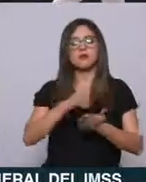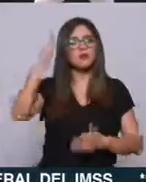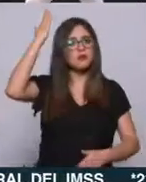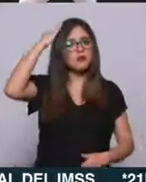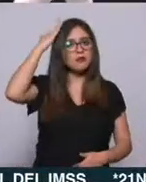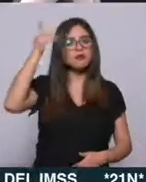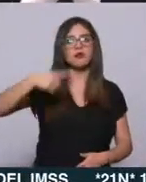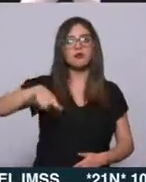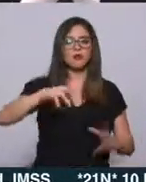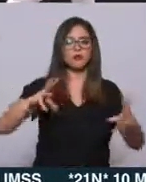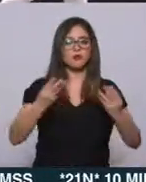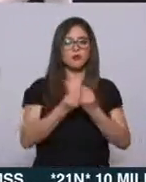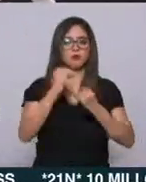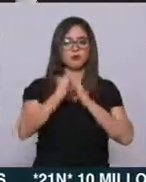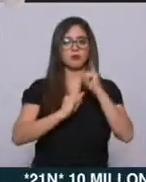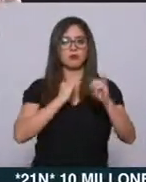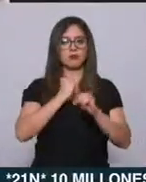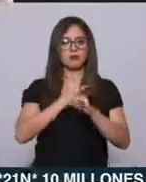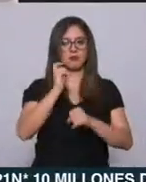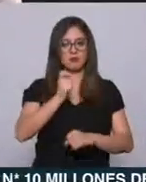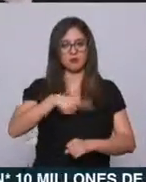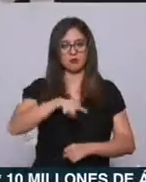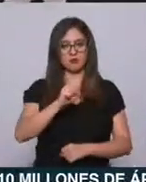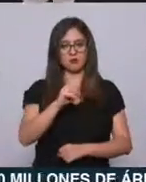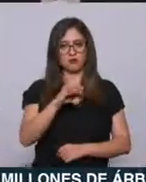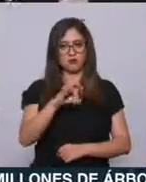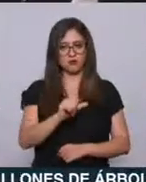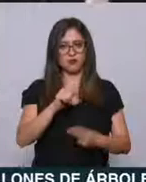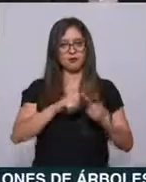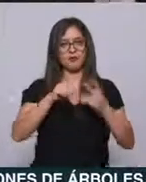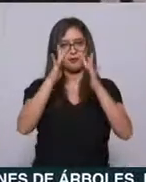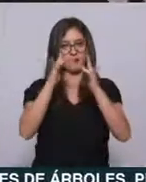clasificación internacional, como la rusa Sofía Belikaya, la